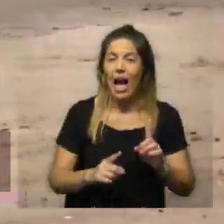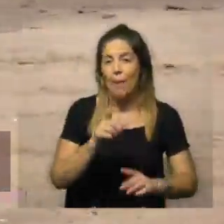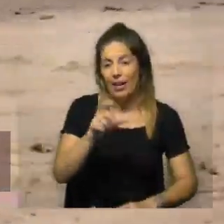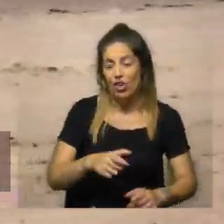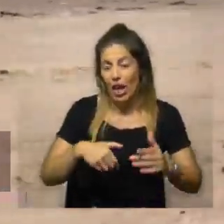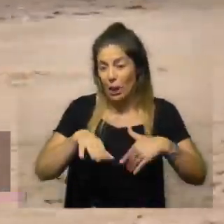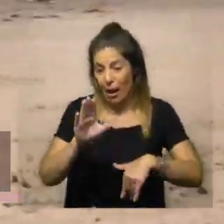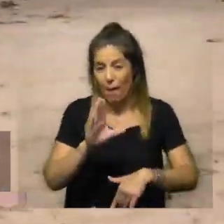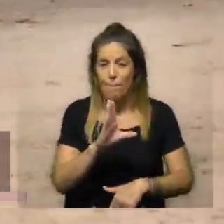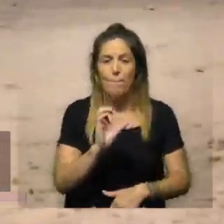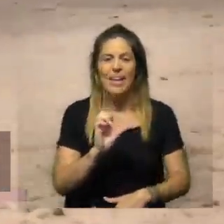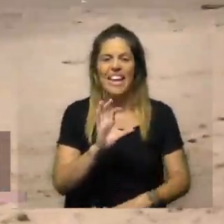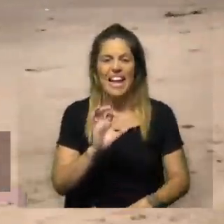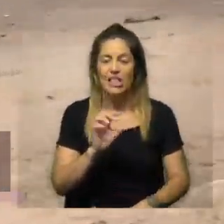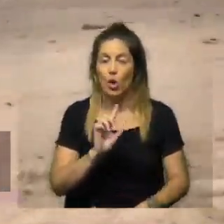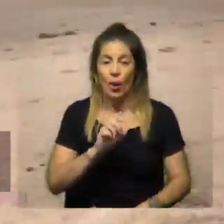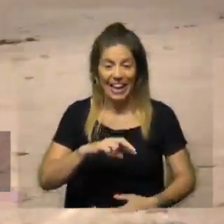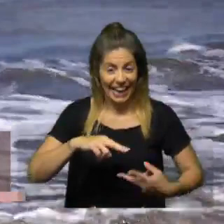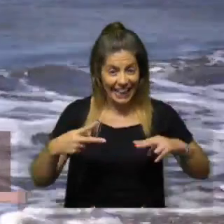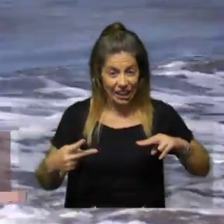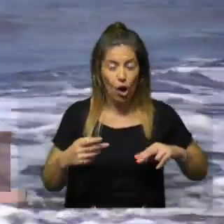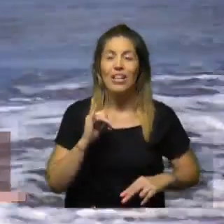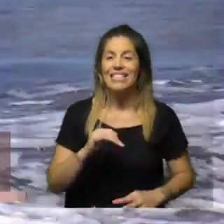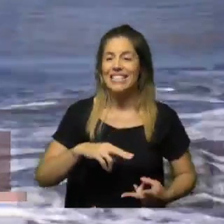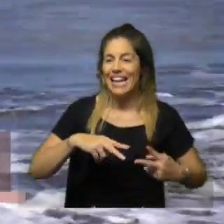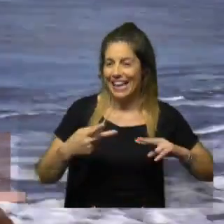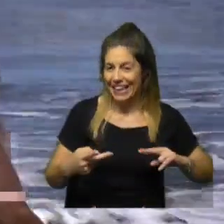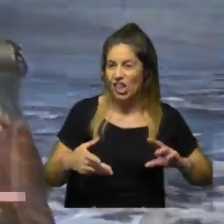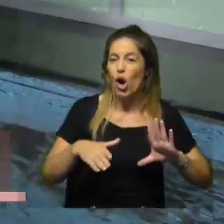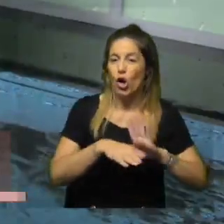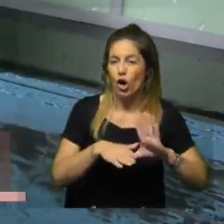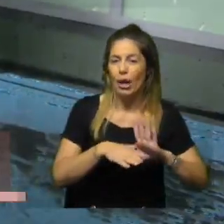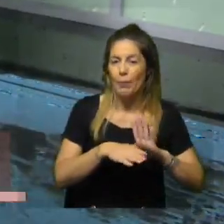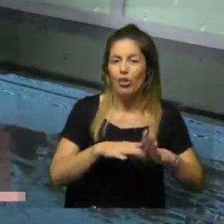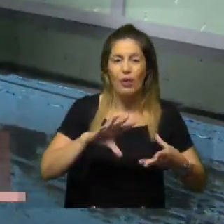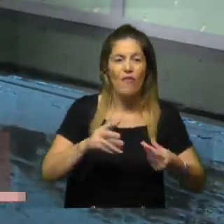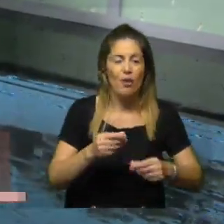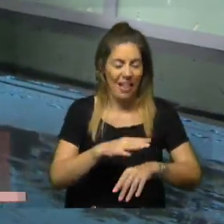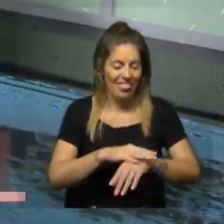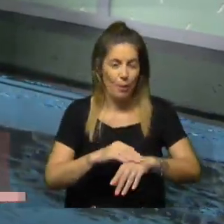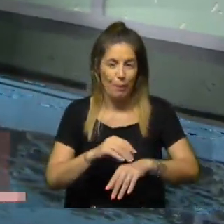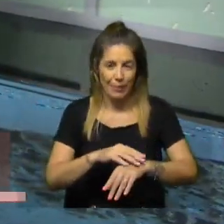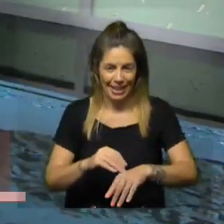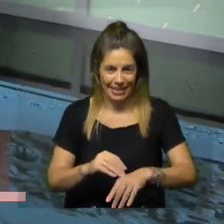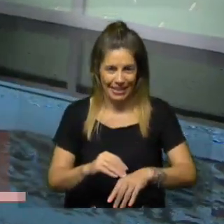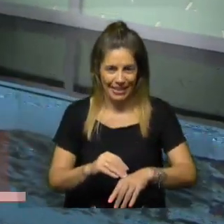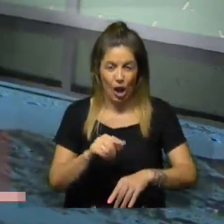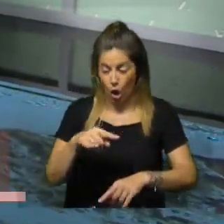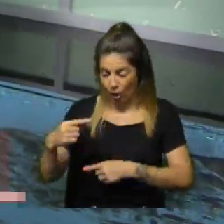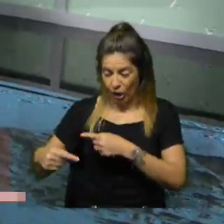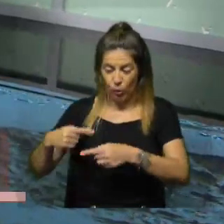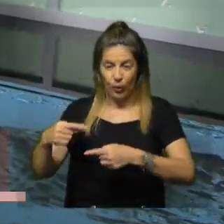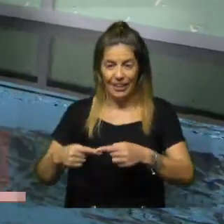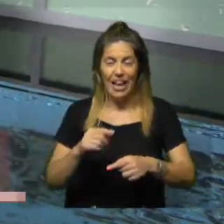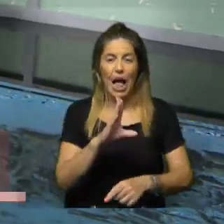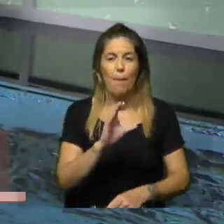digamos. Claro. No es genético. Es genético porque corresponde a un tipo de piel. O sea, lo que tú heredas no son las